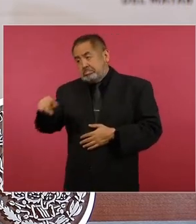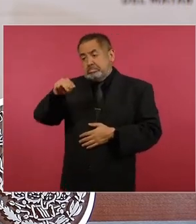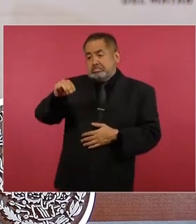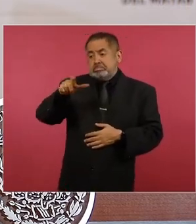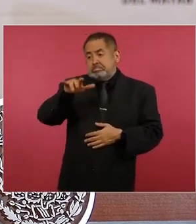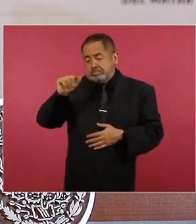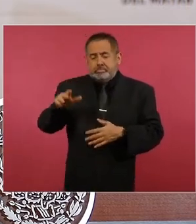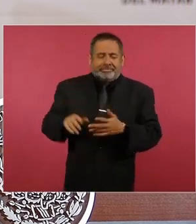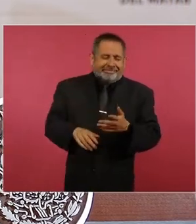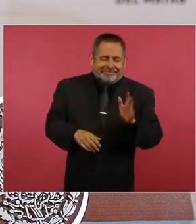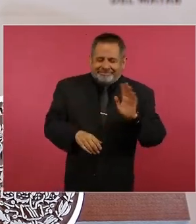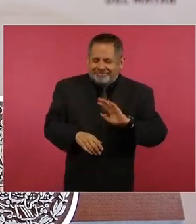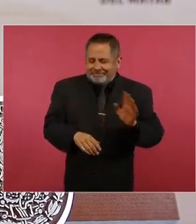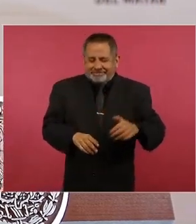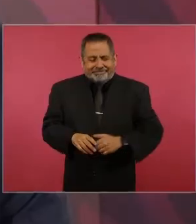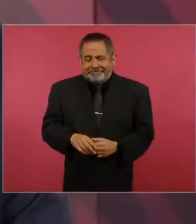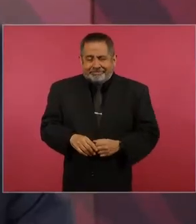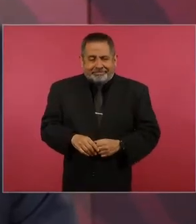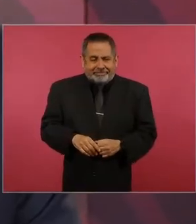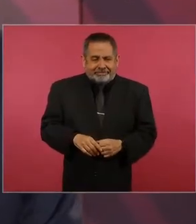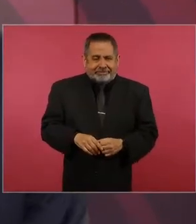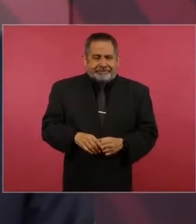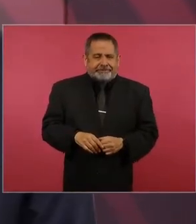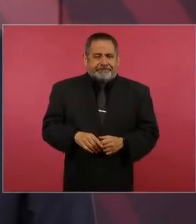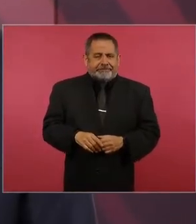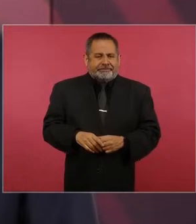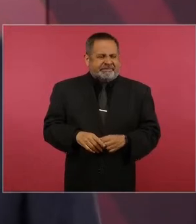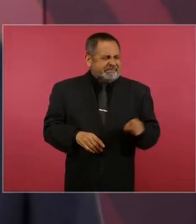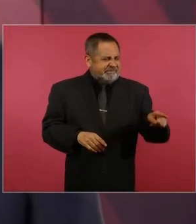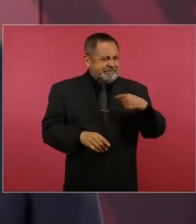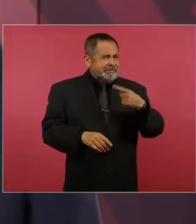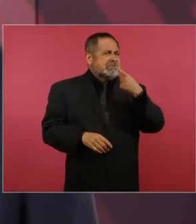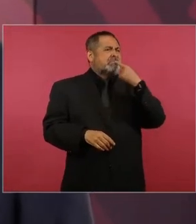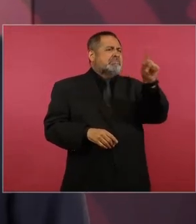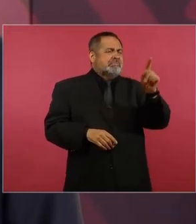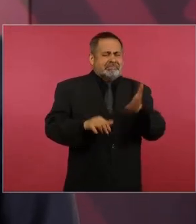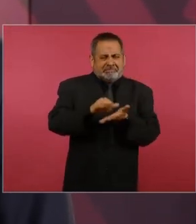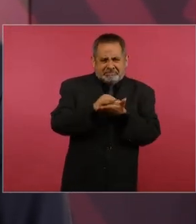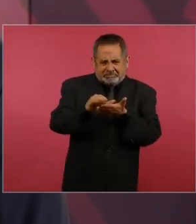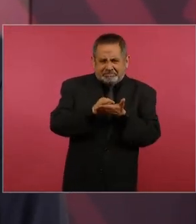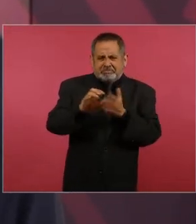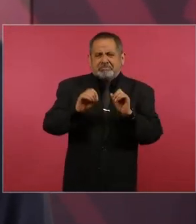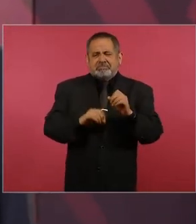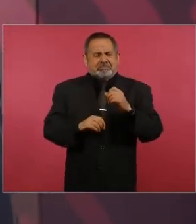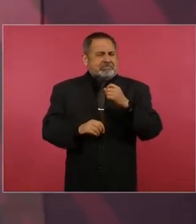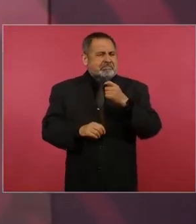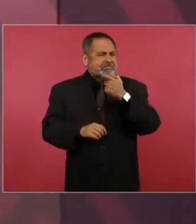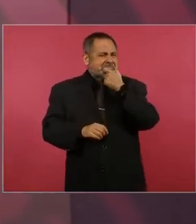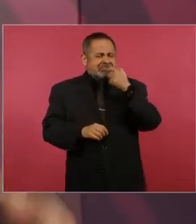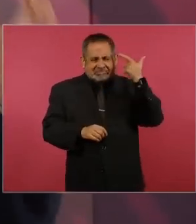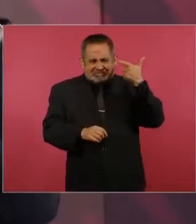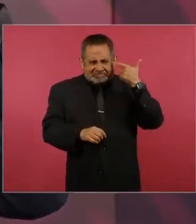además, si la denuncia la hacen en Nueva York o la hacen en Londres,